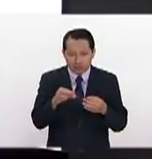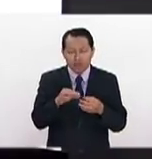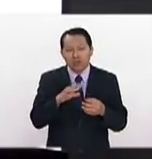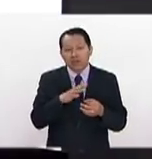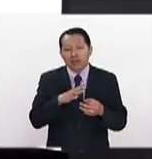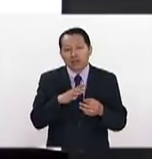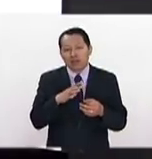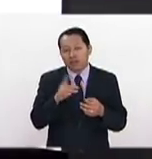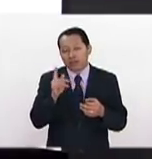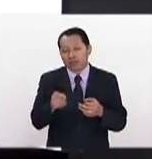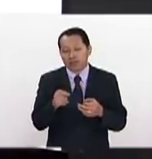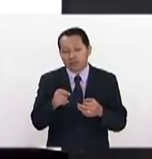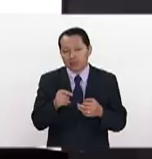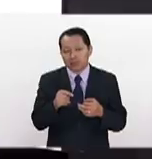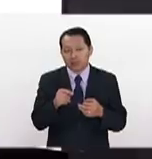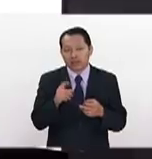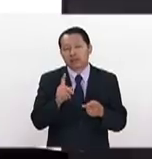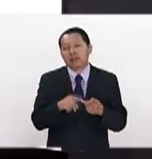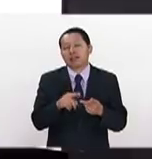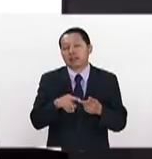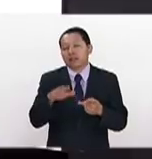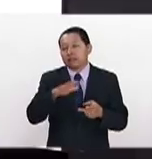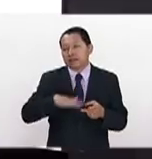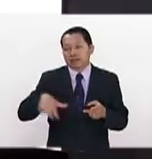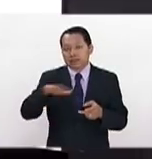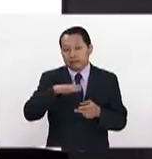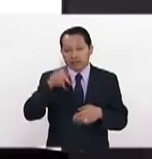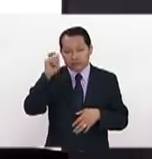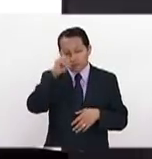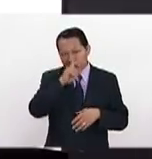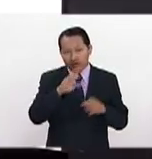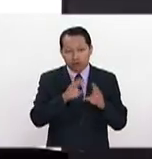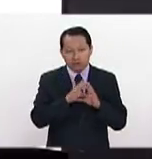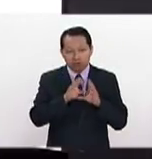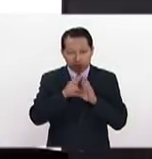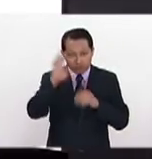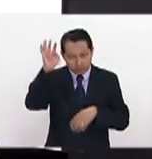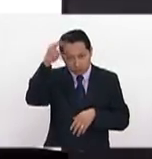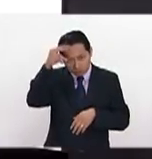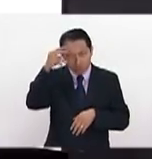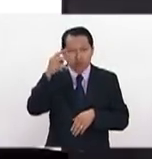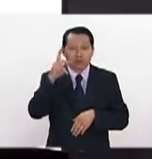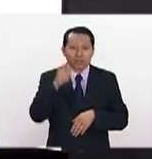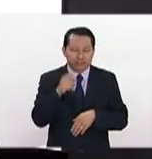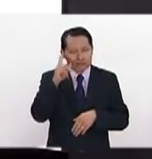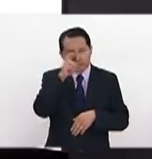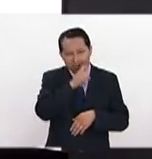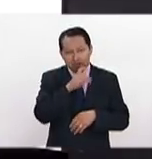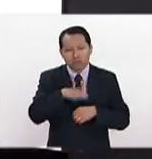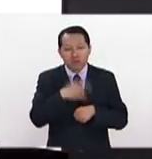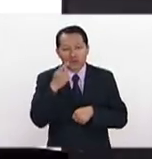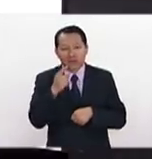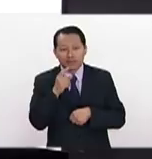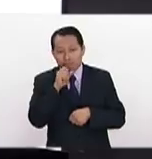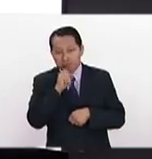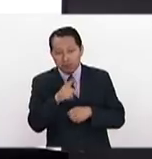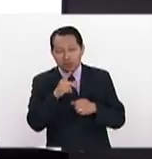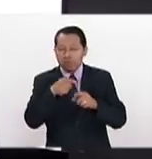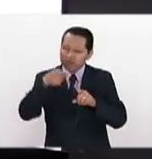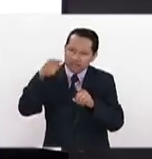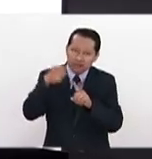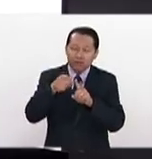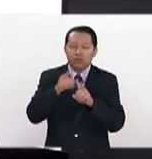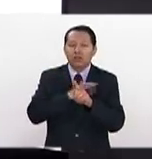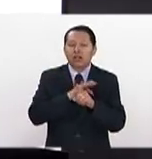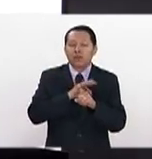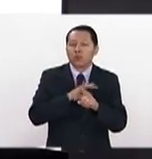me refiero. El escenario es complejo con un actor como Donald Trump, que por un lado insiste en